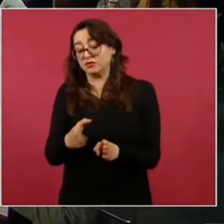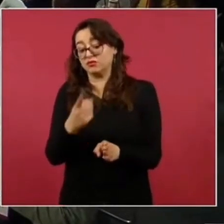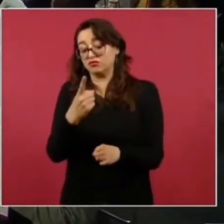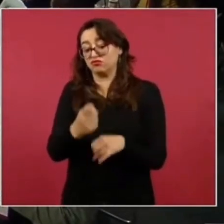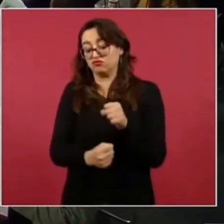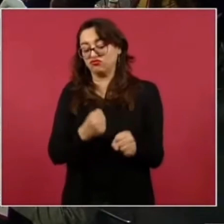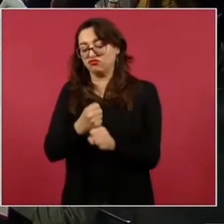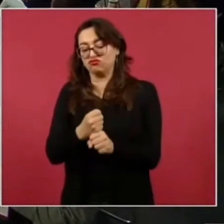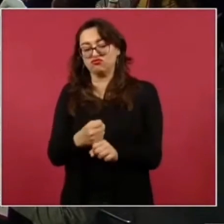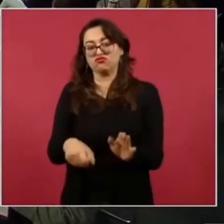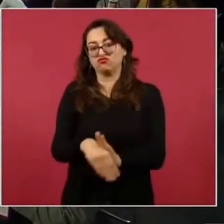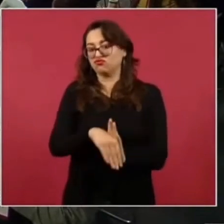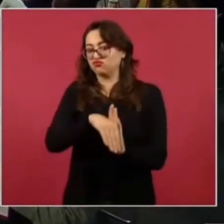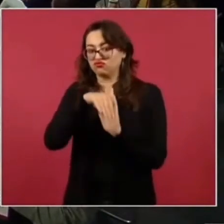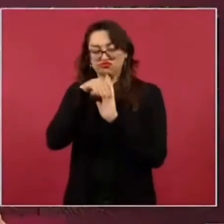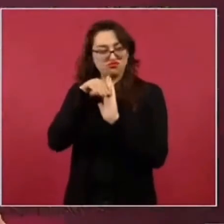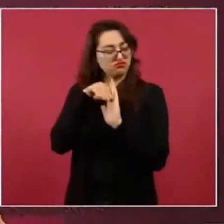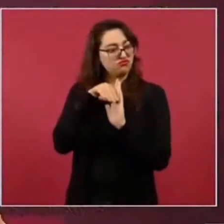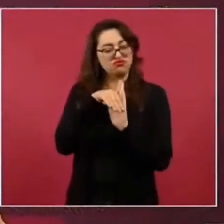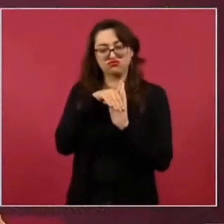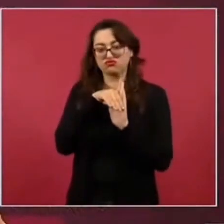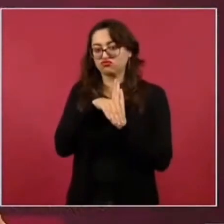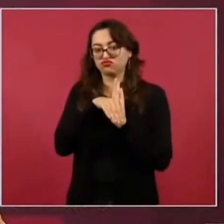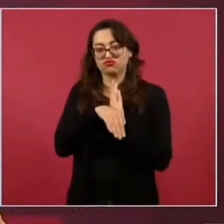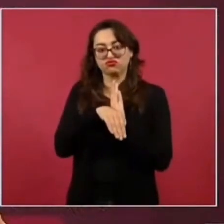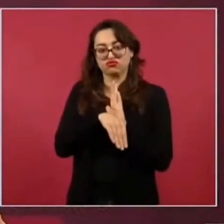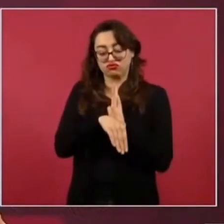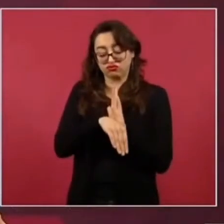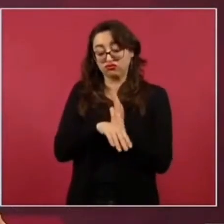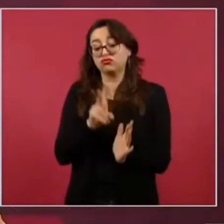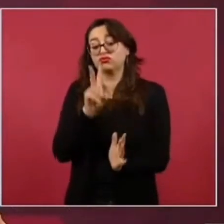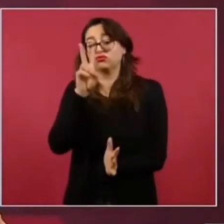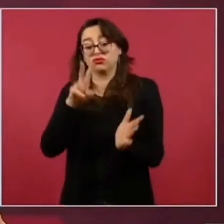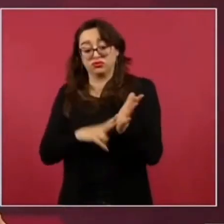Y a partir del 20 empezamos a subir,